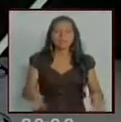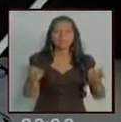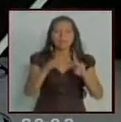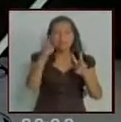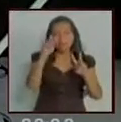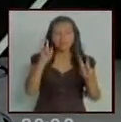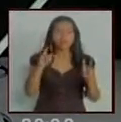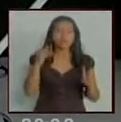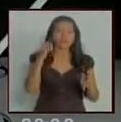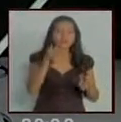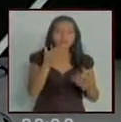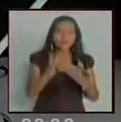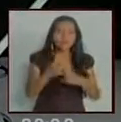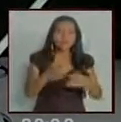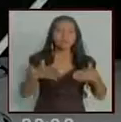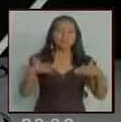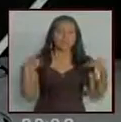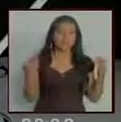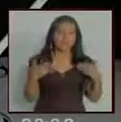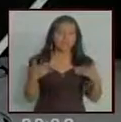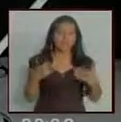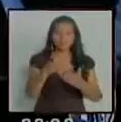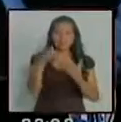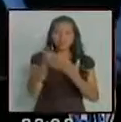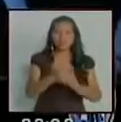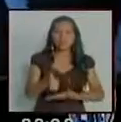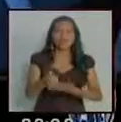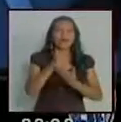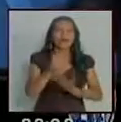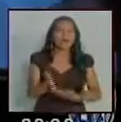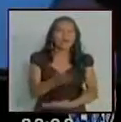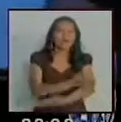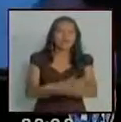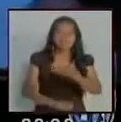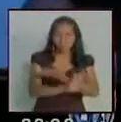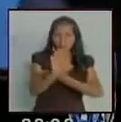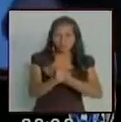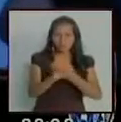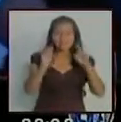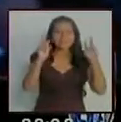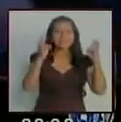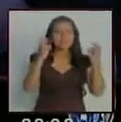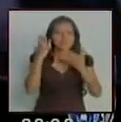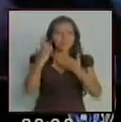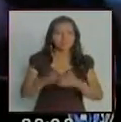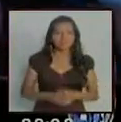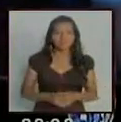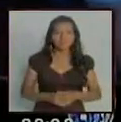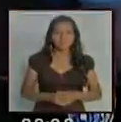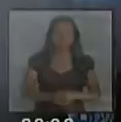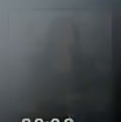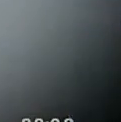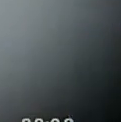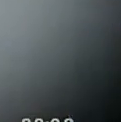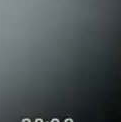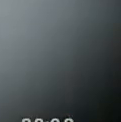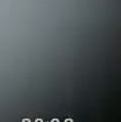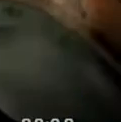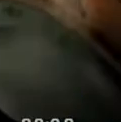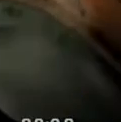sean felices. Programas de prevención son muy importantes. Ya para iniciar el tema, ponga atención a la siguiente producción.